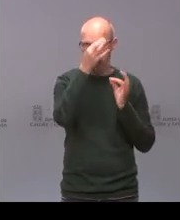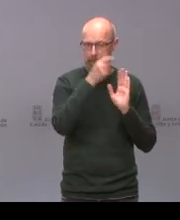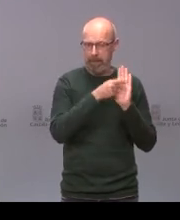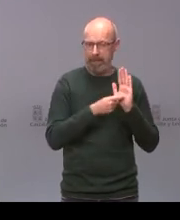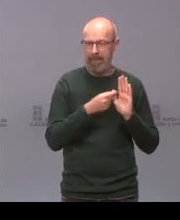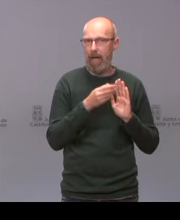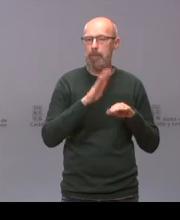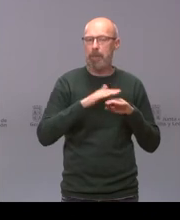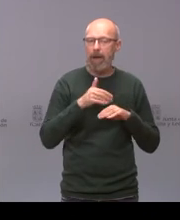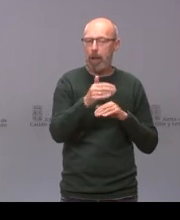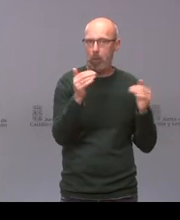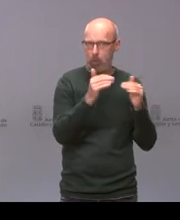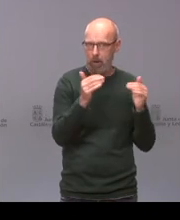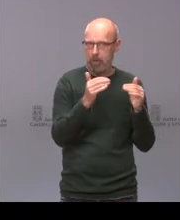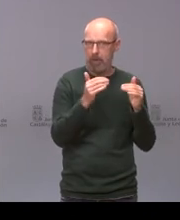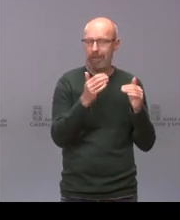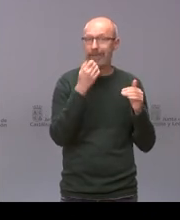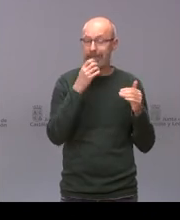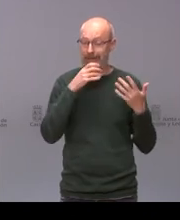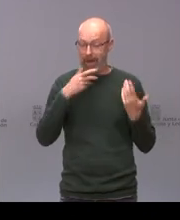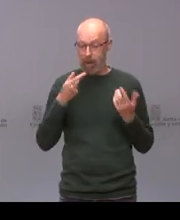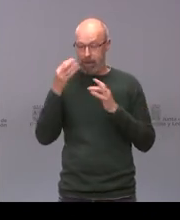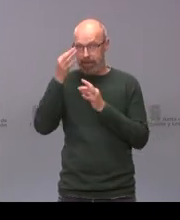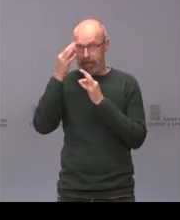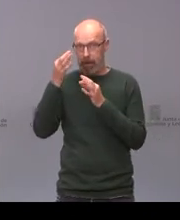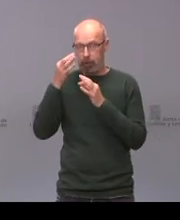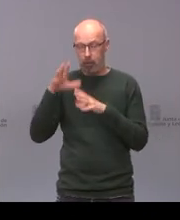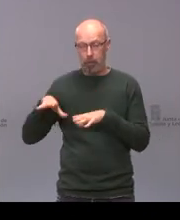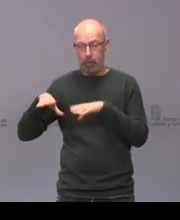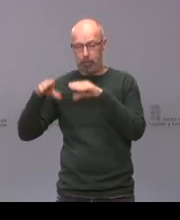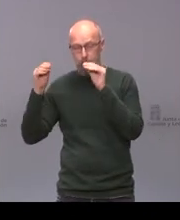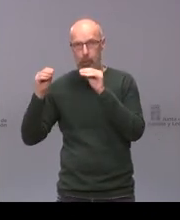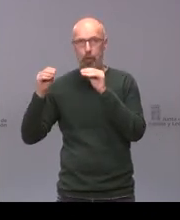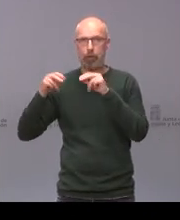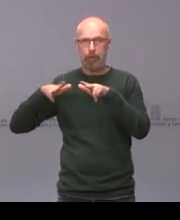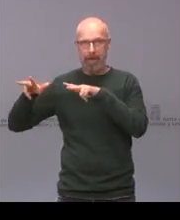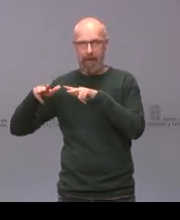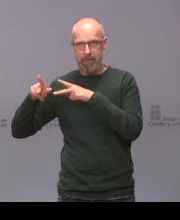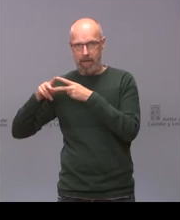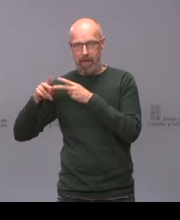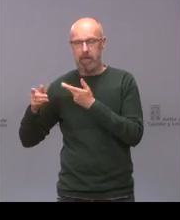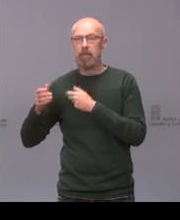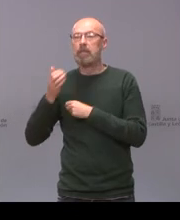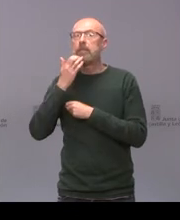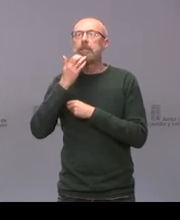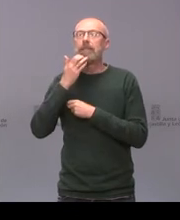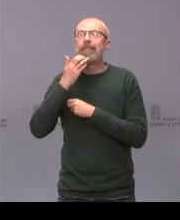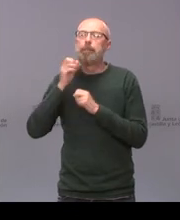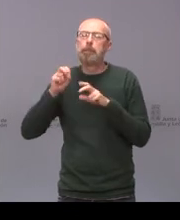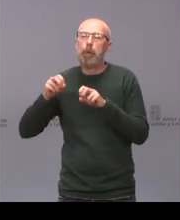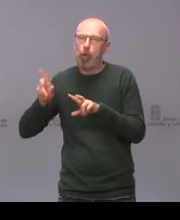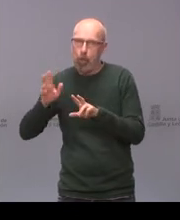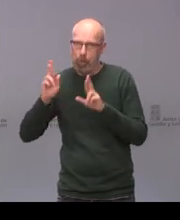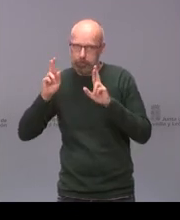viene, con los datos que tienen hoy los municipios de Burgos y Miranda de Ebro, siempre que las cosas no vayan a peor, evidentemente,